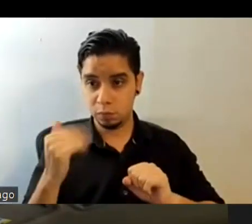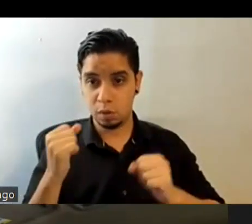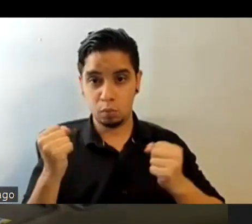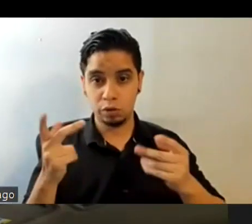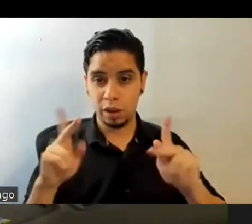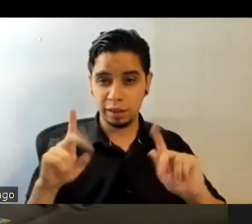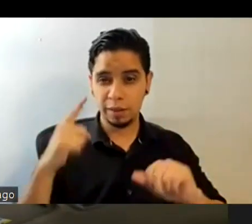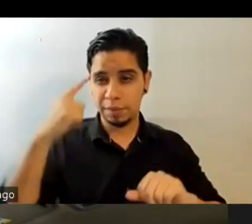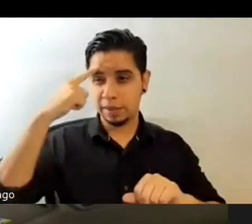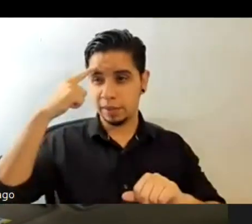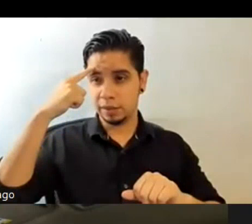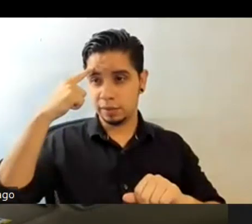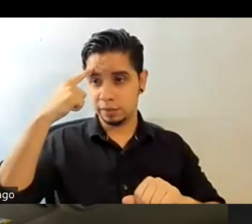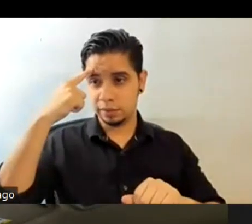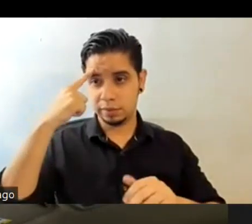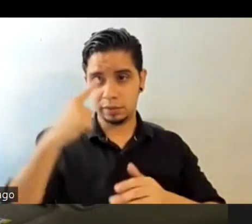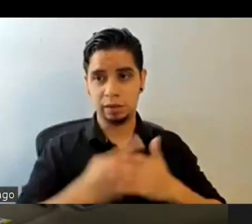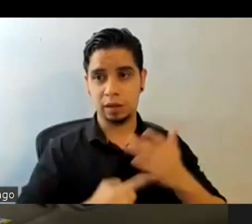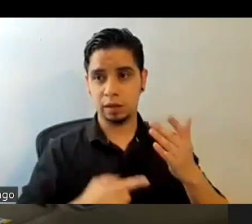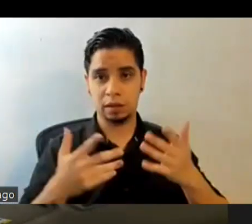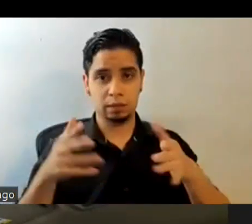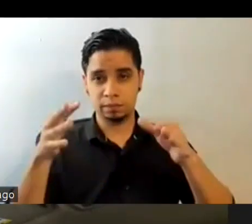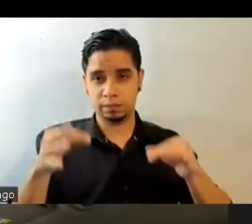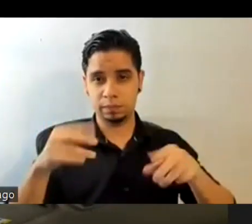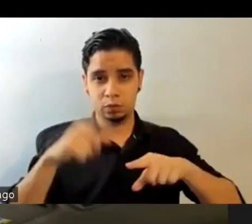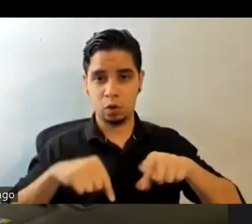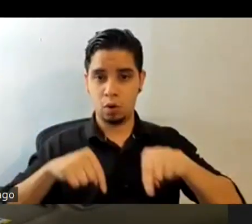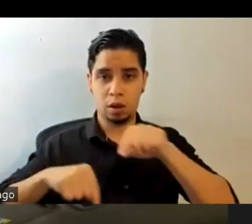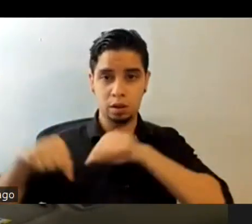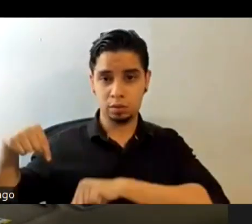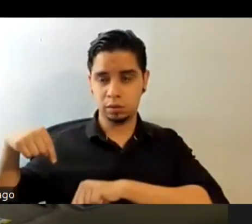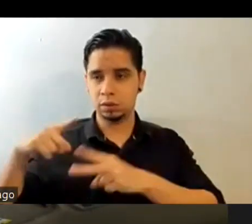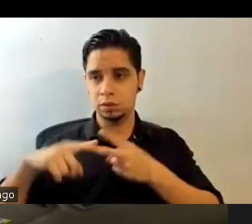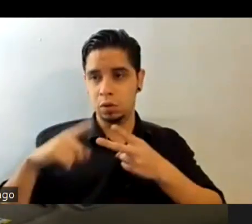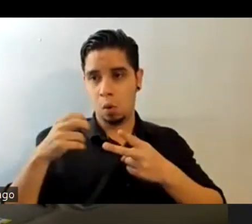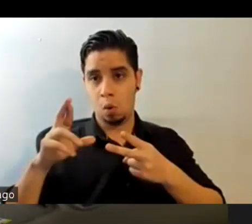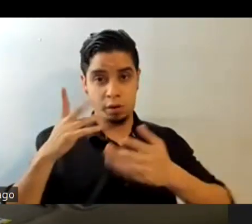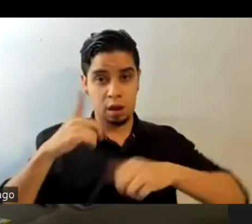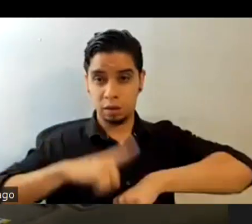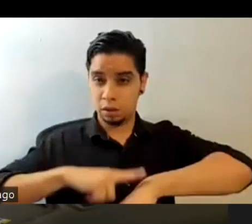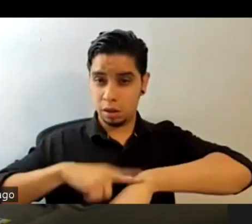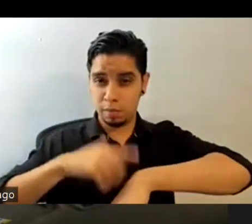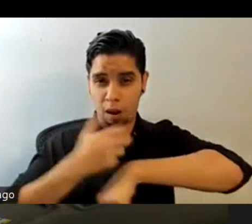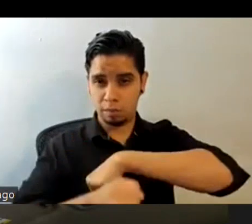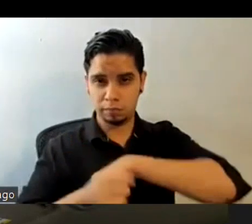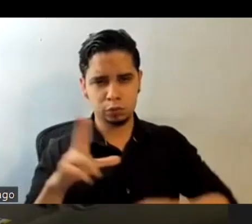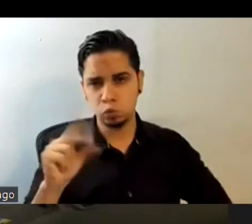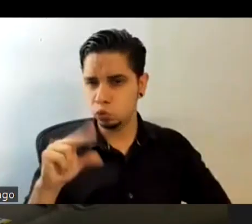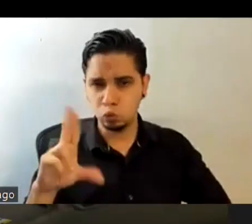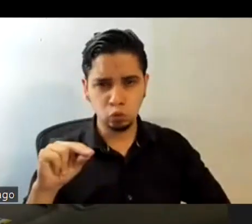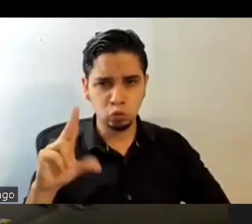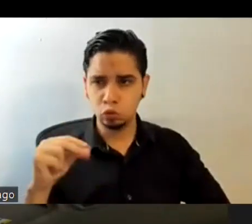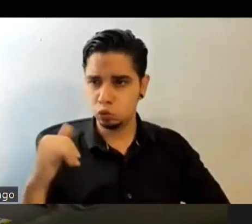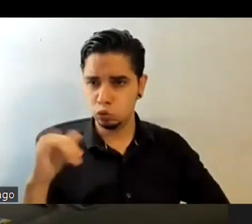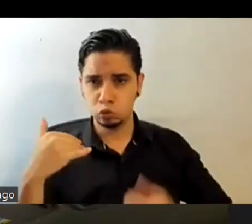gente piensa, número uno, que ya una vez tomó una decisión no puede dar marcha atrás o que ya se le acabó el tiempo para. Y no,